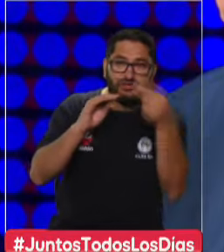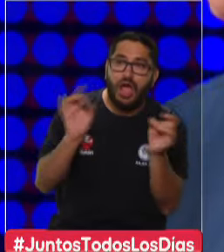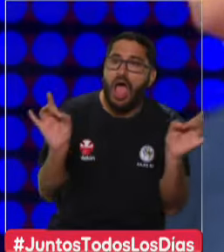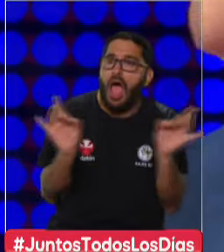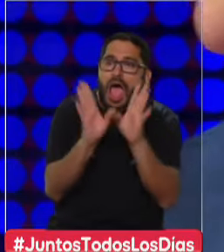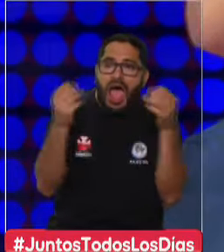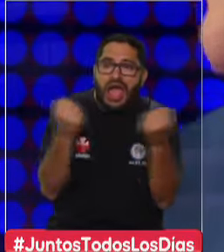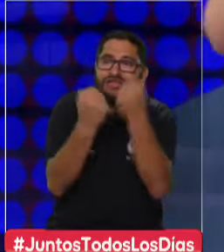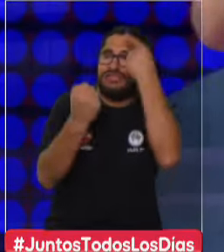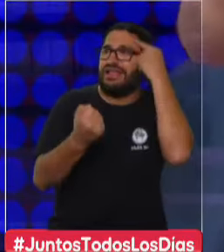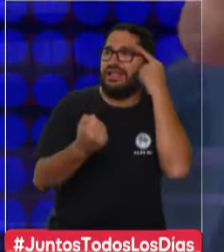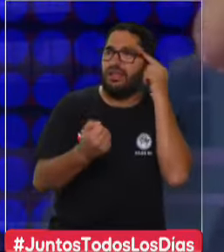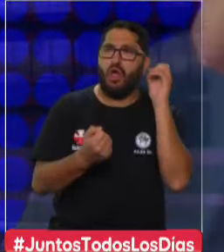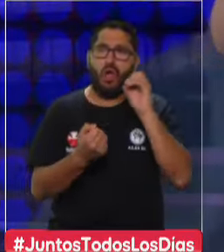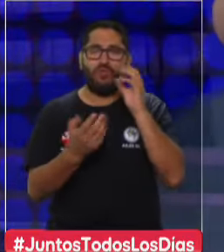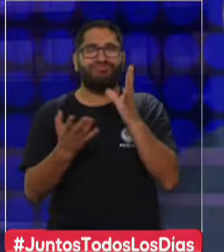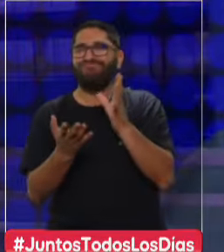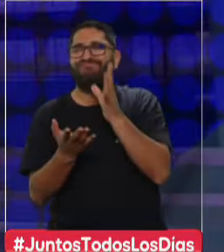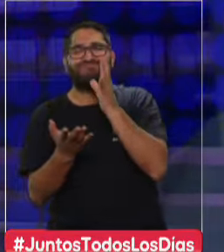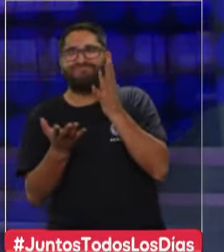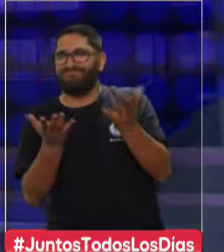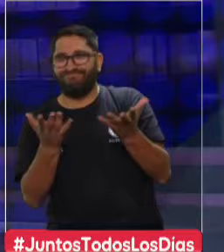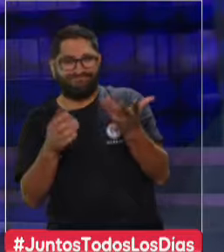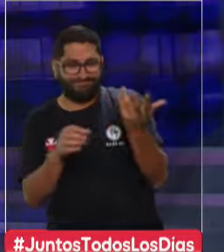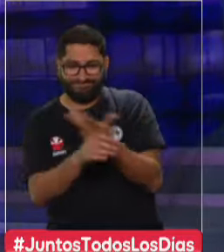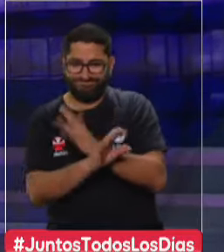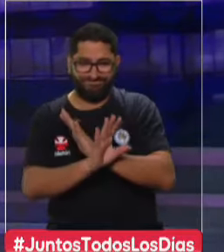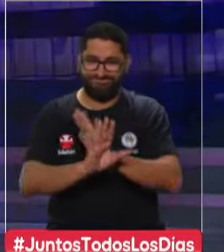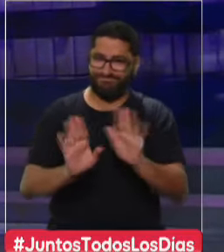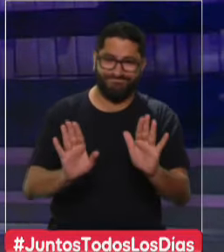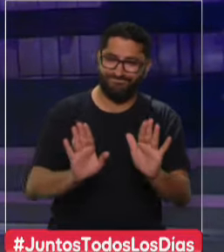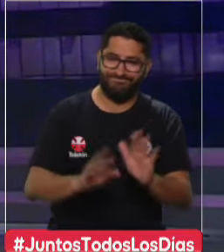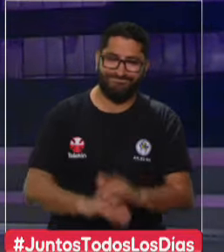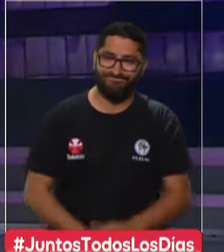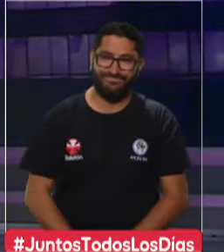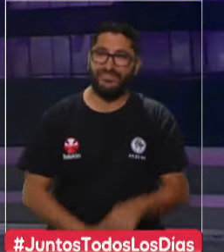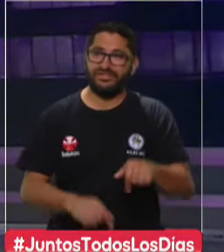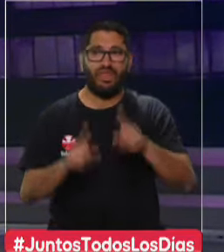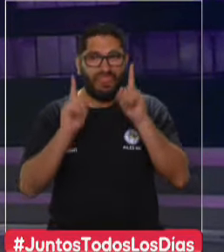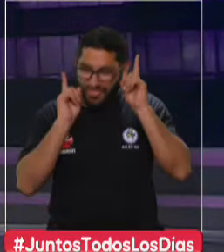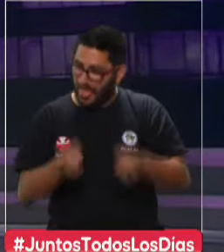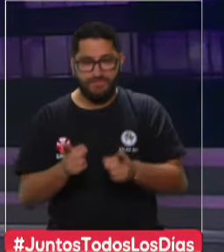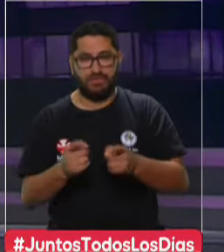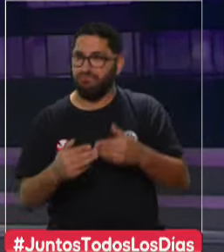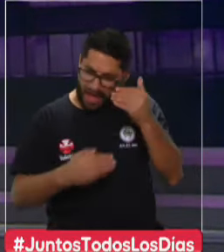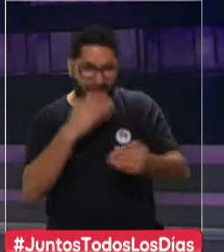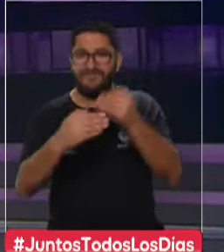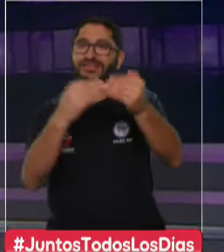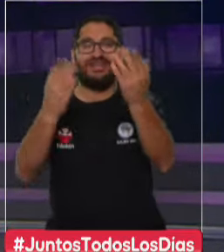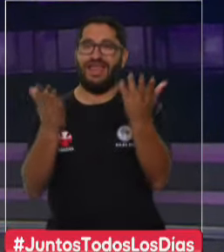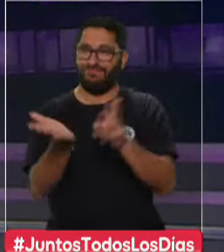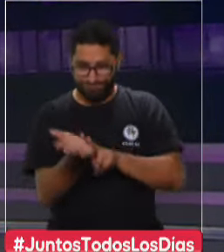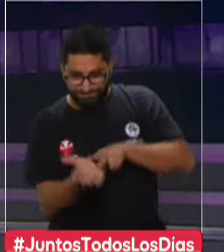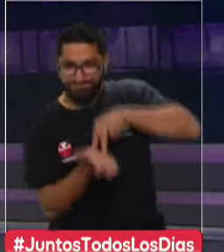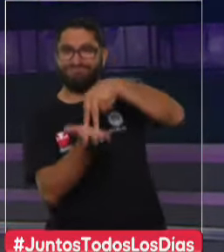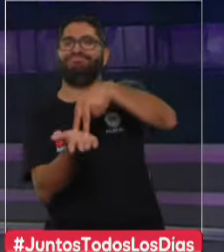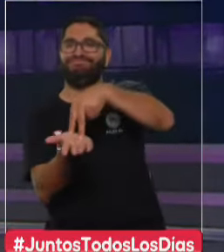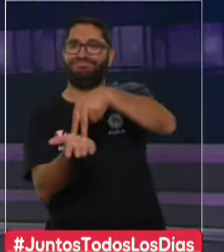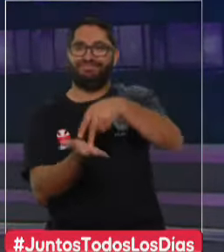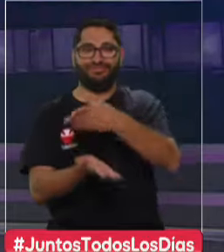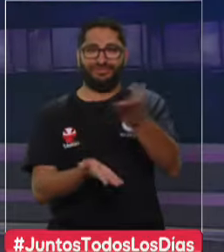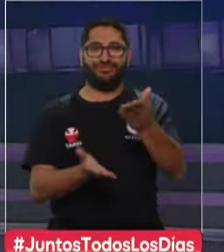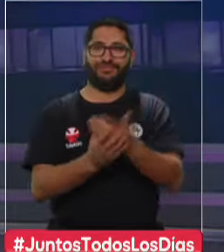se puede decir? Una mala pata nomás y ya. Pero había que salir adelante. Yo creo que Francisca también llegara a